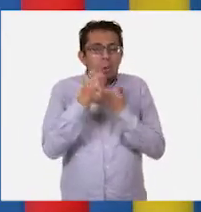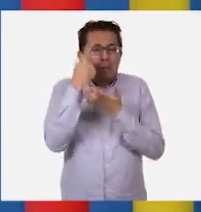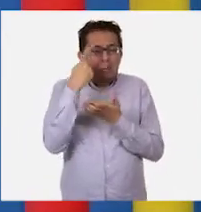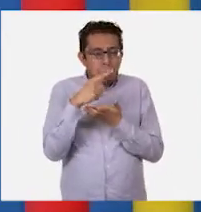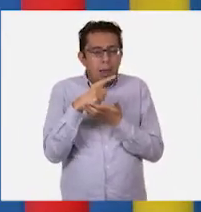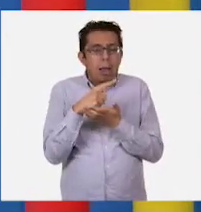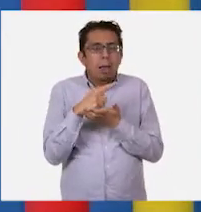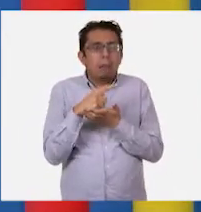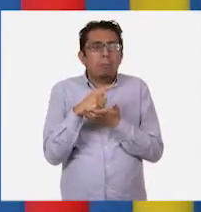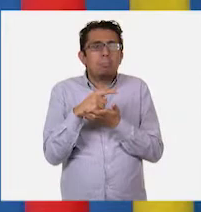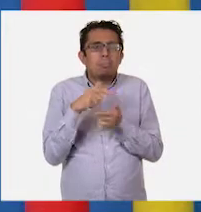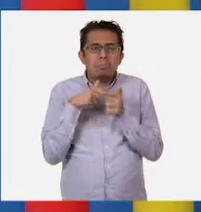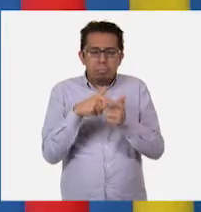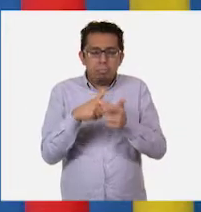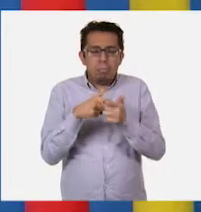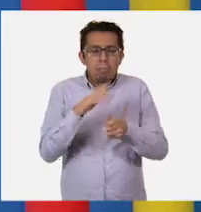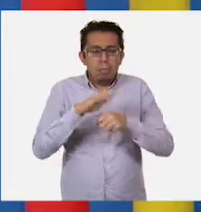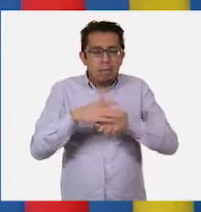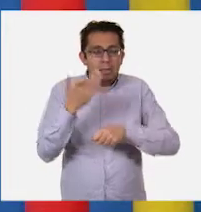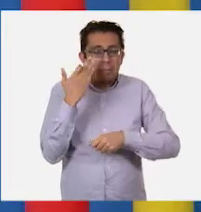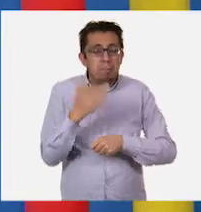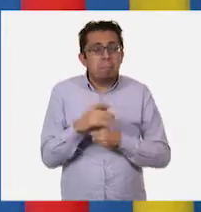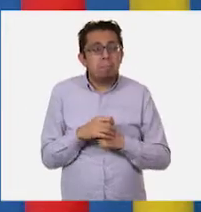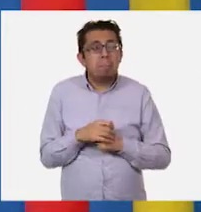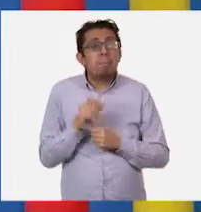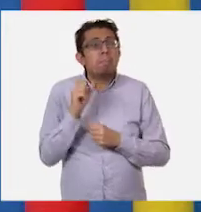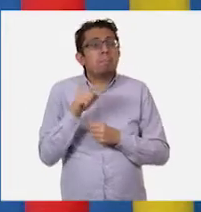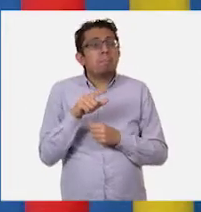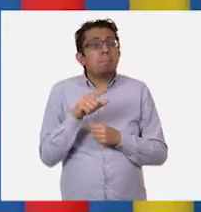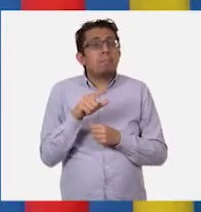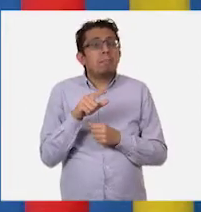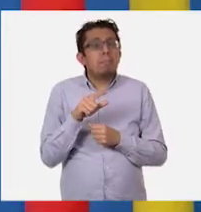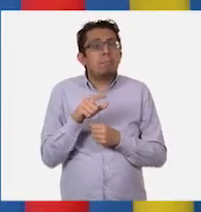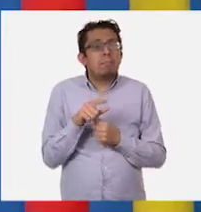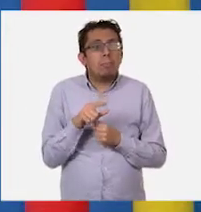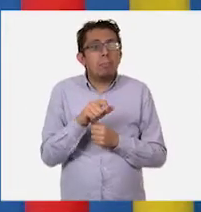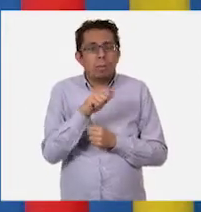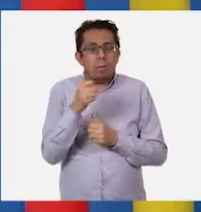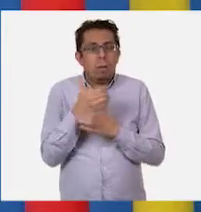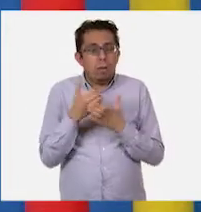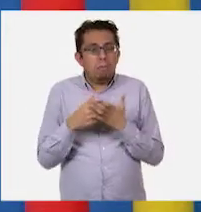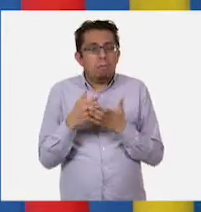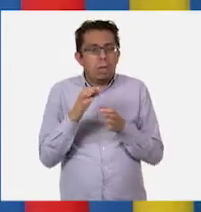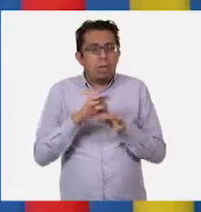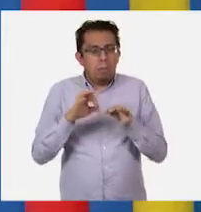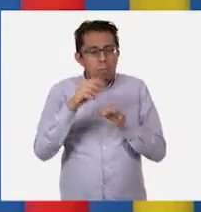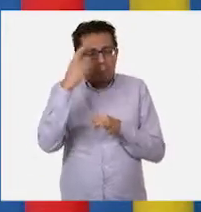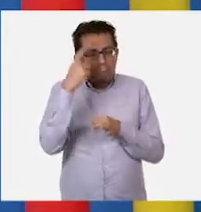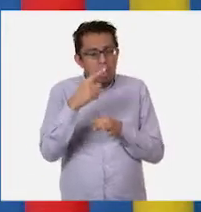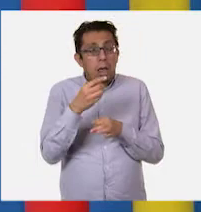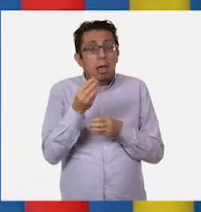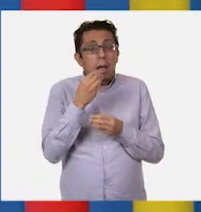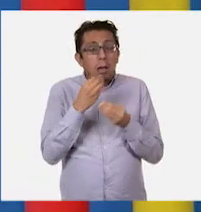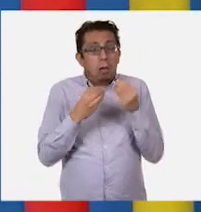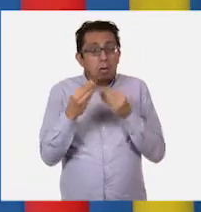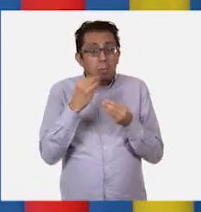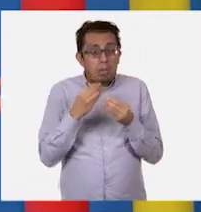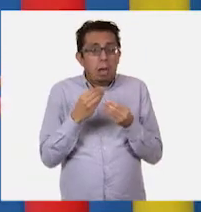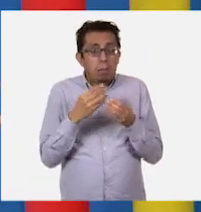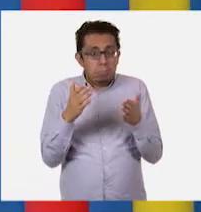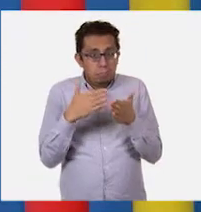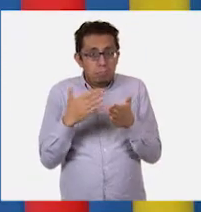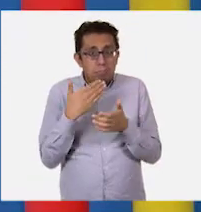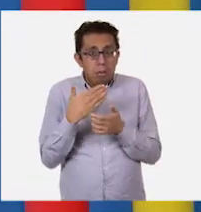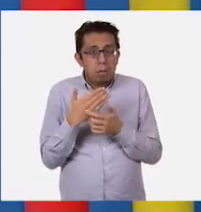nos permitió reconocer la importancia del uso de la luz y el calor solar en la cocción de los alimentos, sin usar energía eléctrica